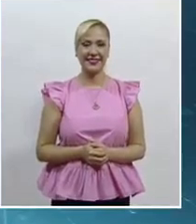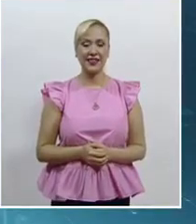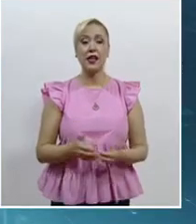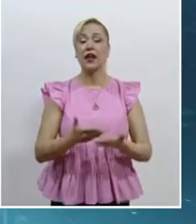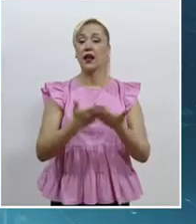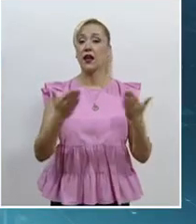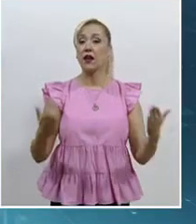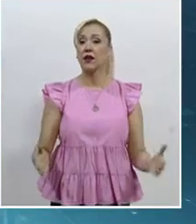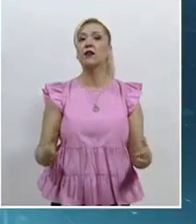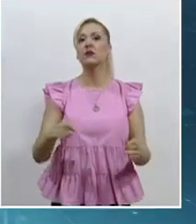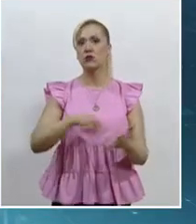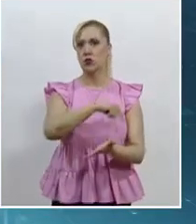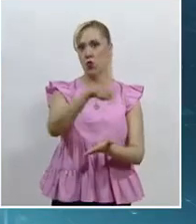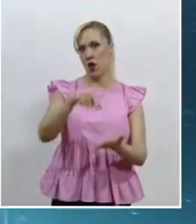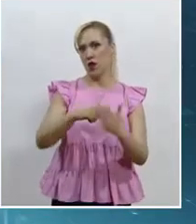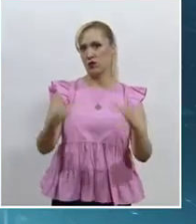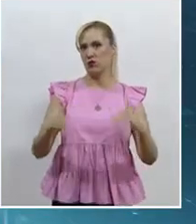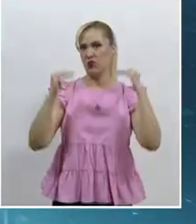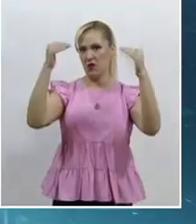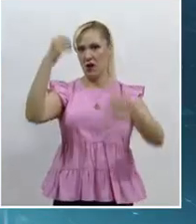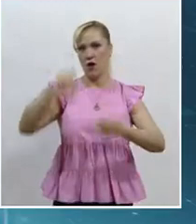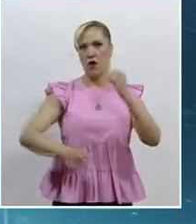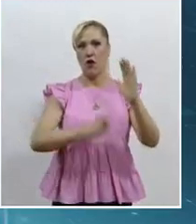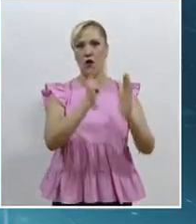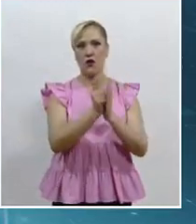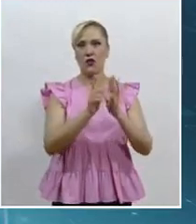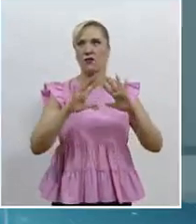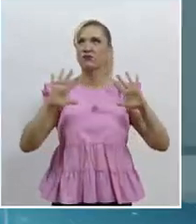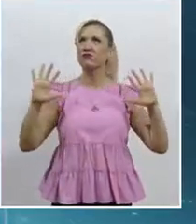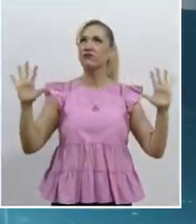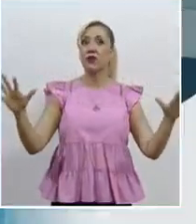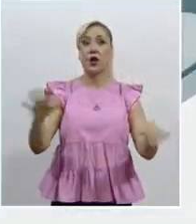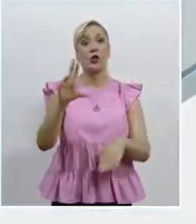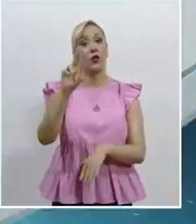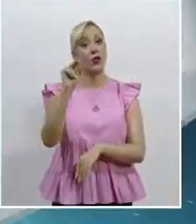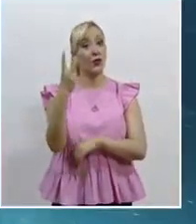El edificio sede de la Suprema Corte cumple 82 años.